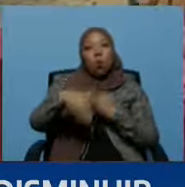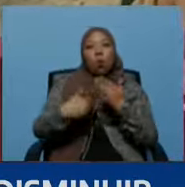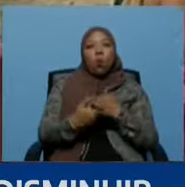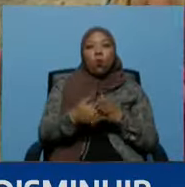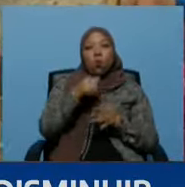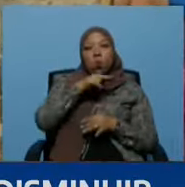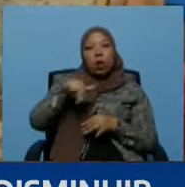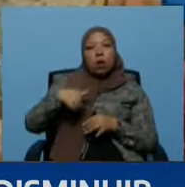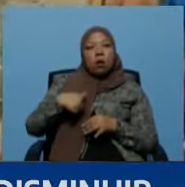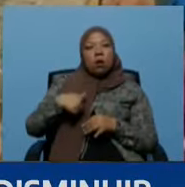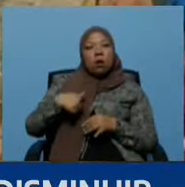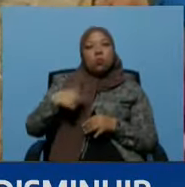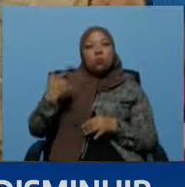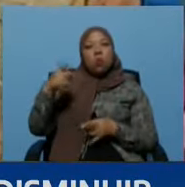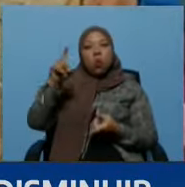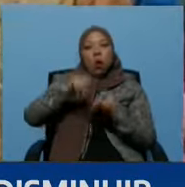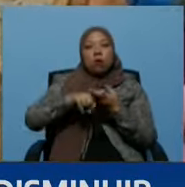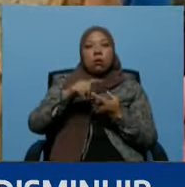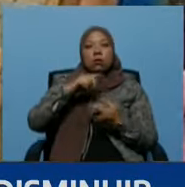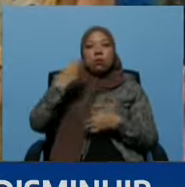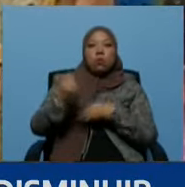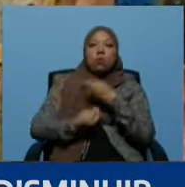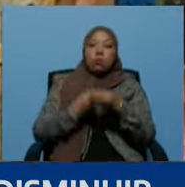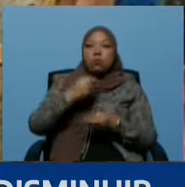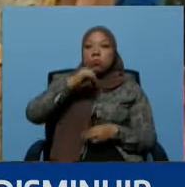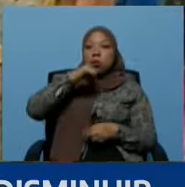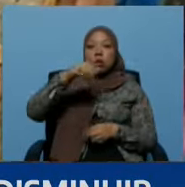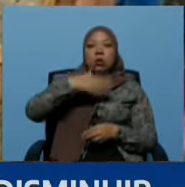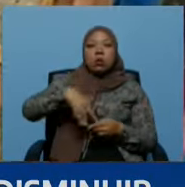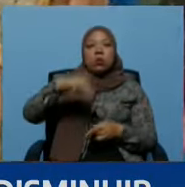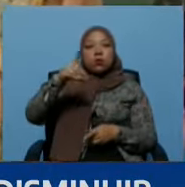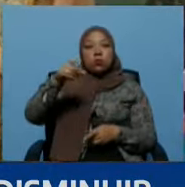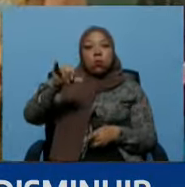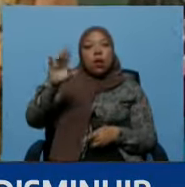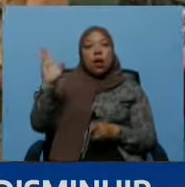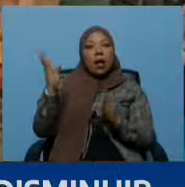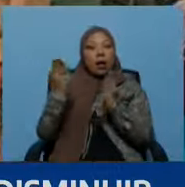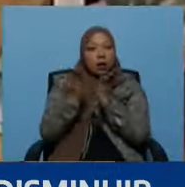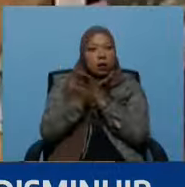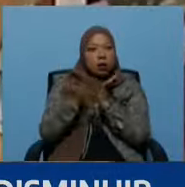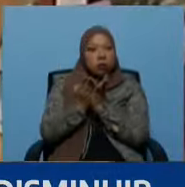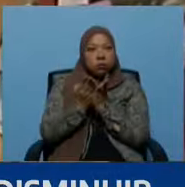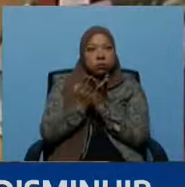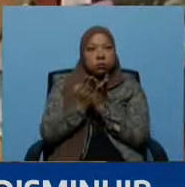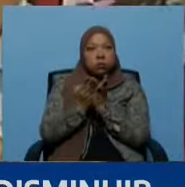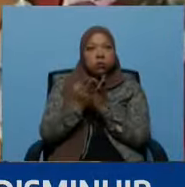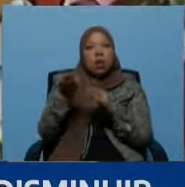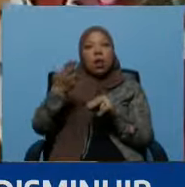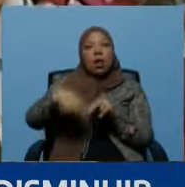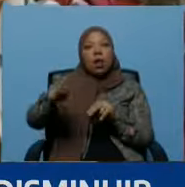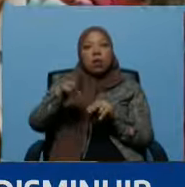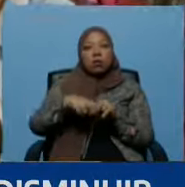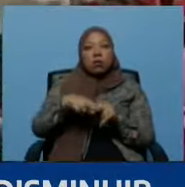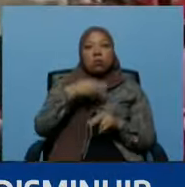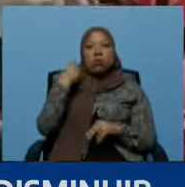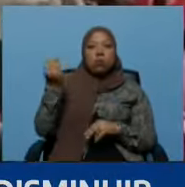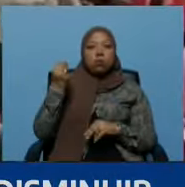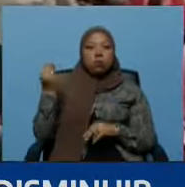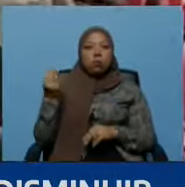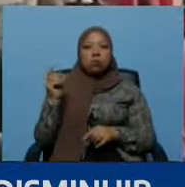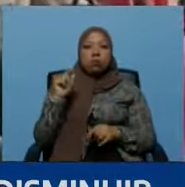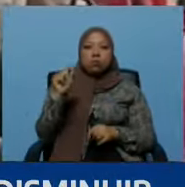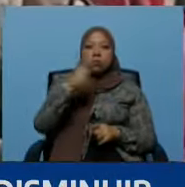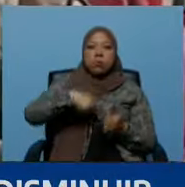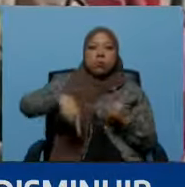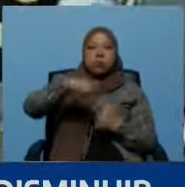nutrido, nuestra sede se ha nutrido de semilleros de la casa, semilleros de los niños y niñas de nuestro punto y